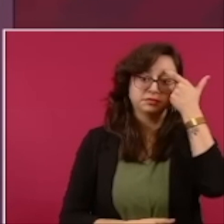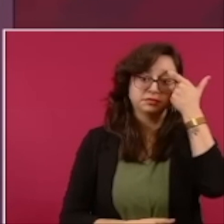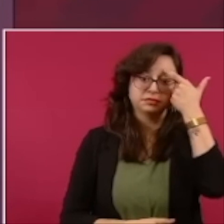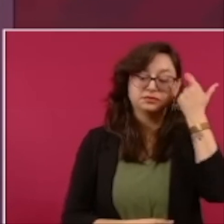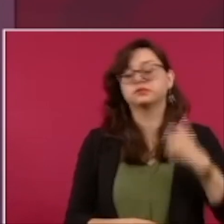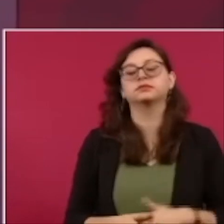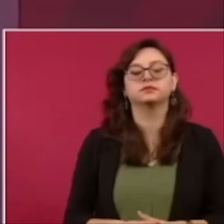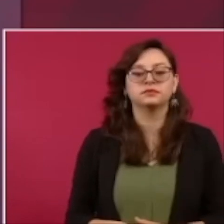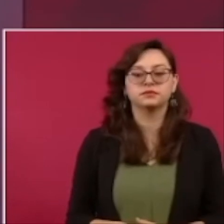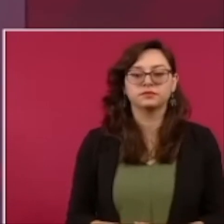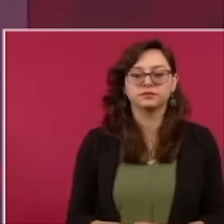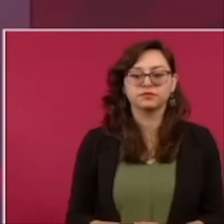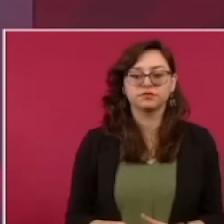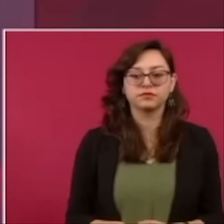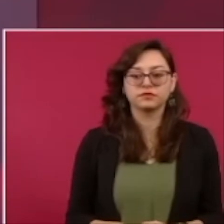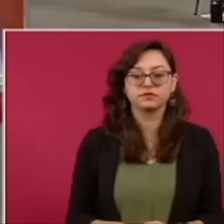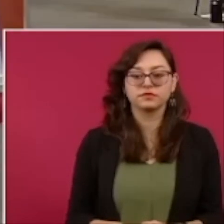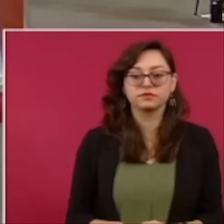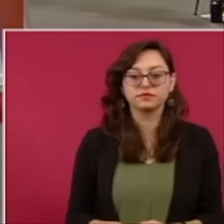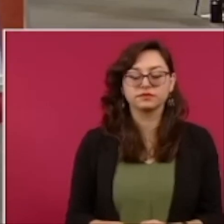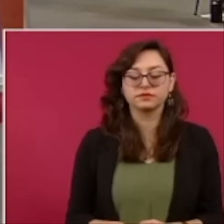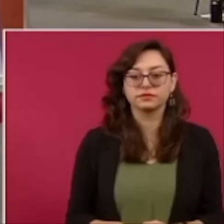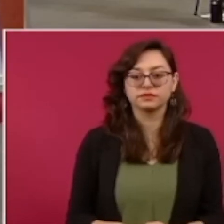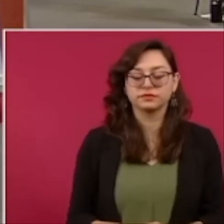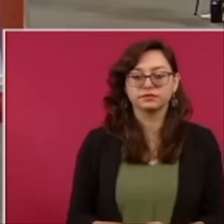Nosotros vamos a esperar a ver qué va a suceder,